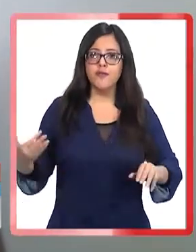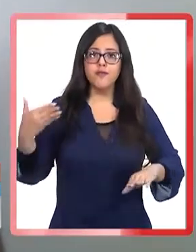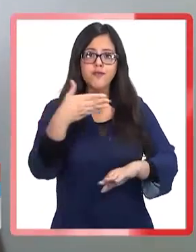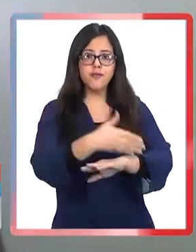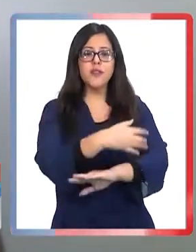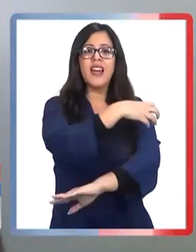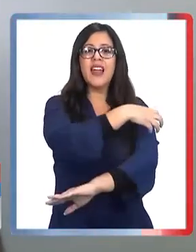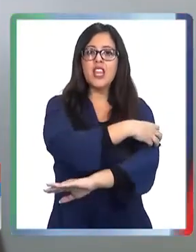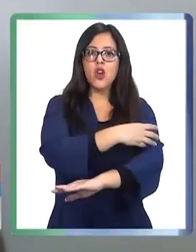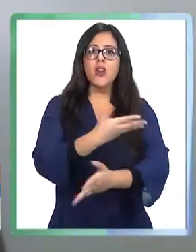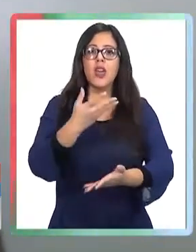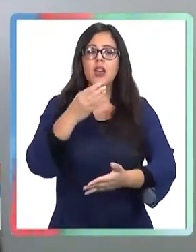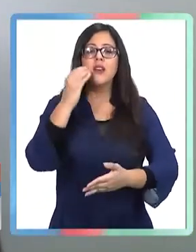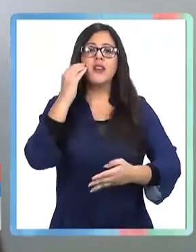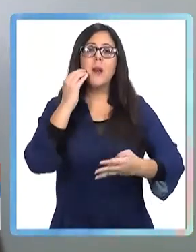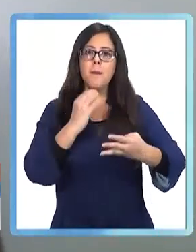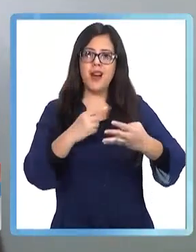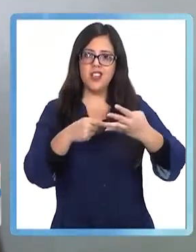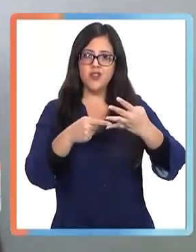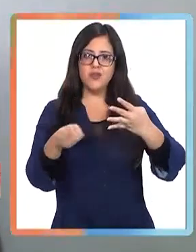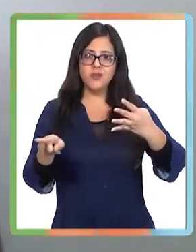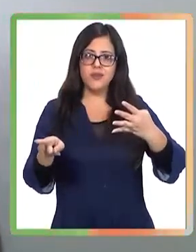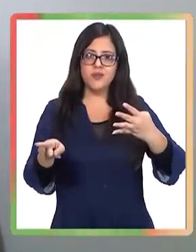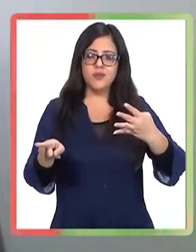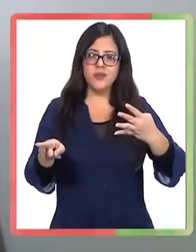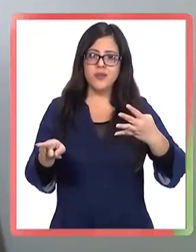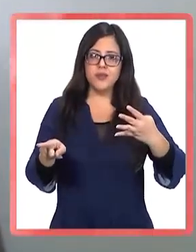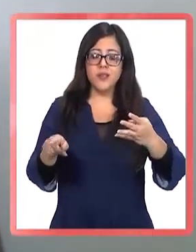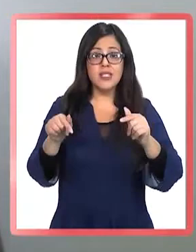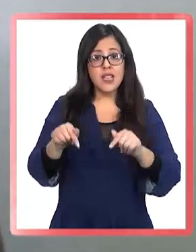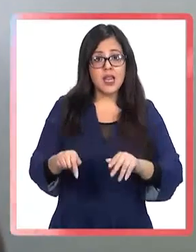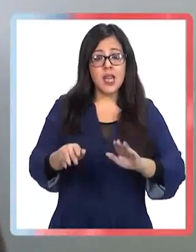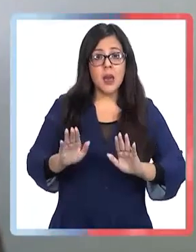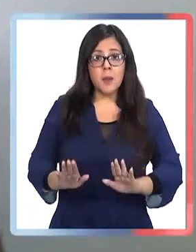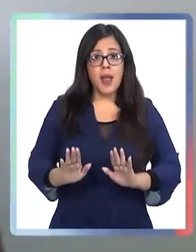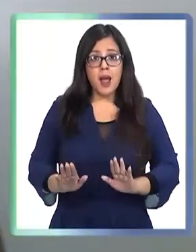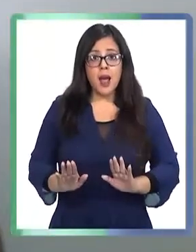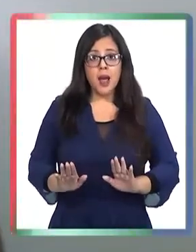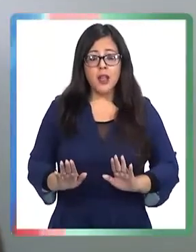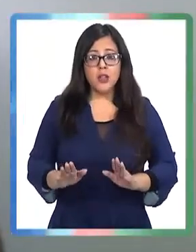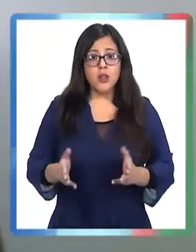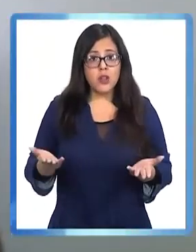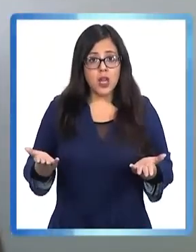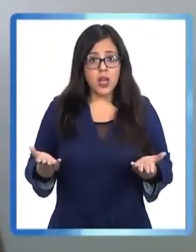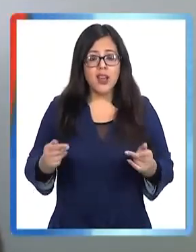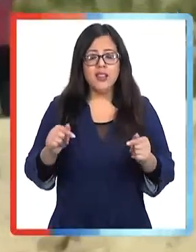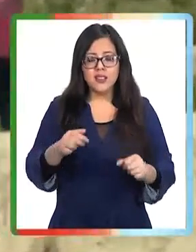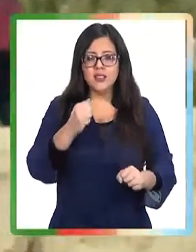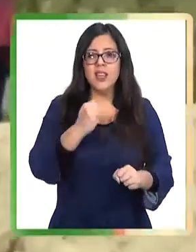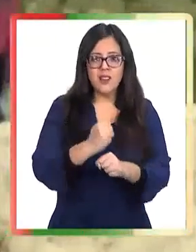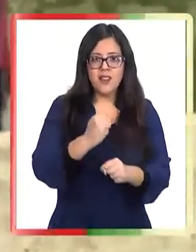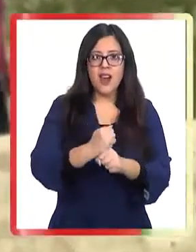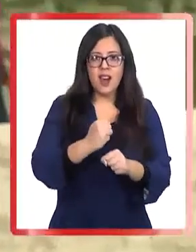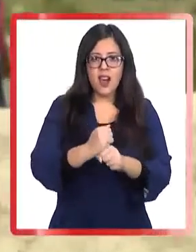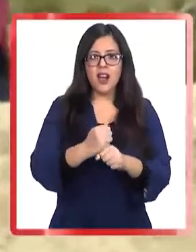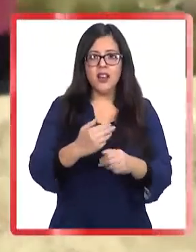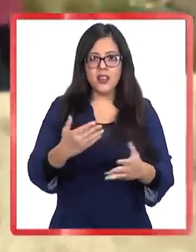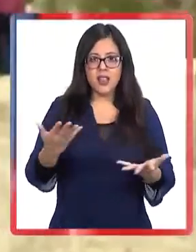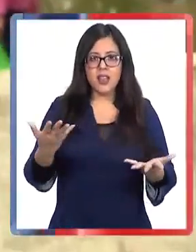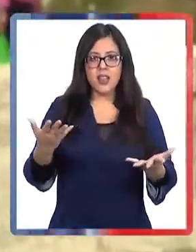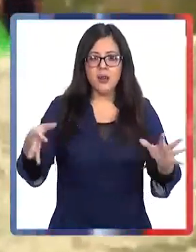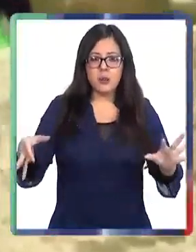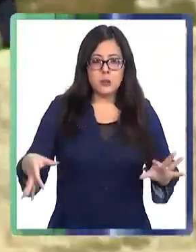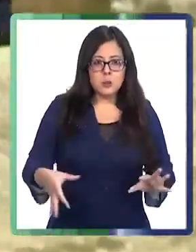la región en el mes de mayo, a finales de mayo, y estamos, por cierto, esperanzados en que esta vez se va a trabajar de